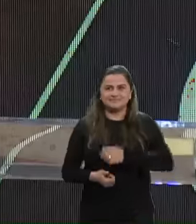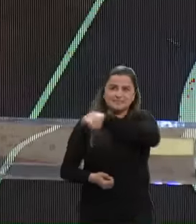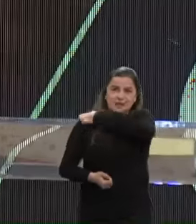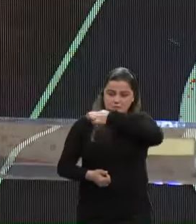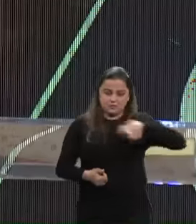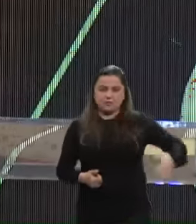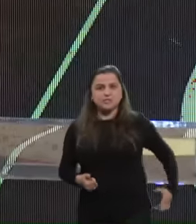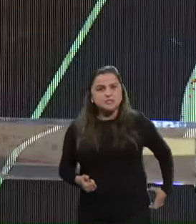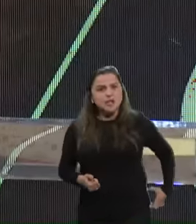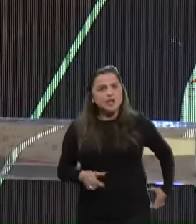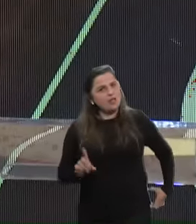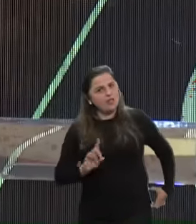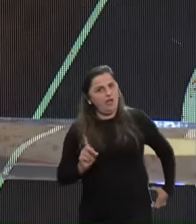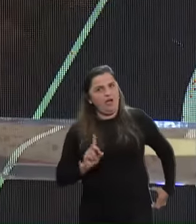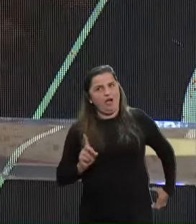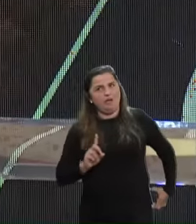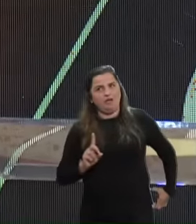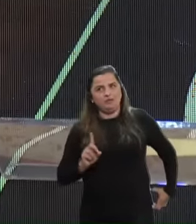así.